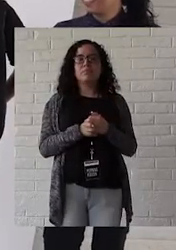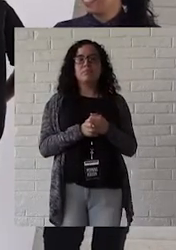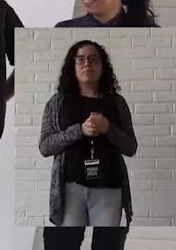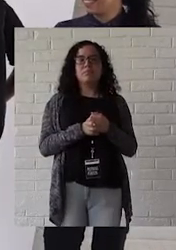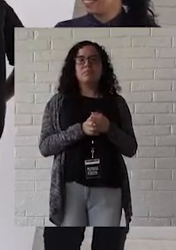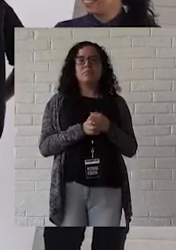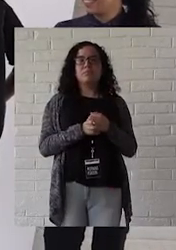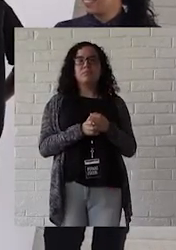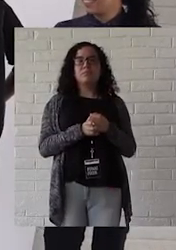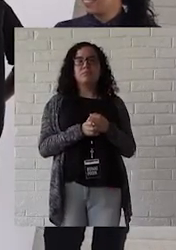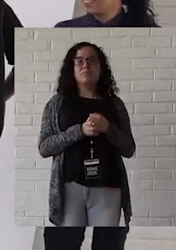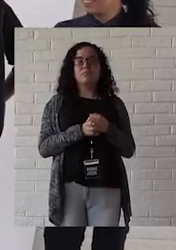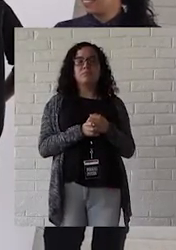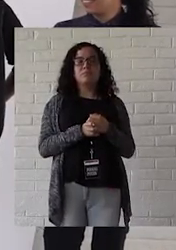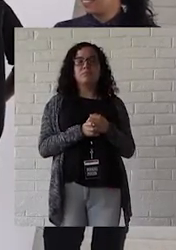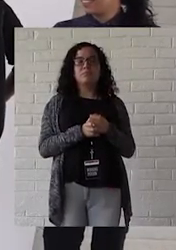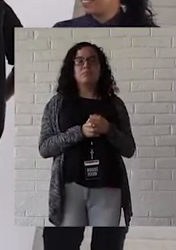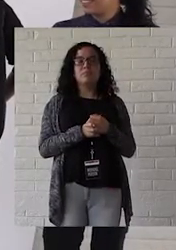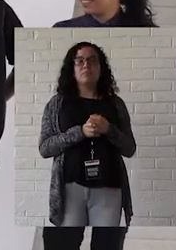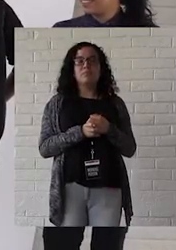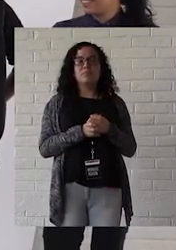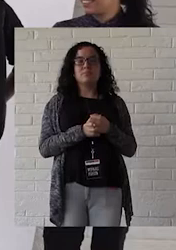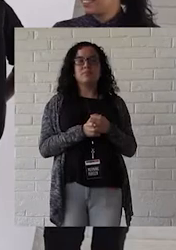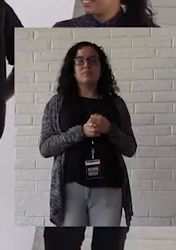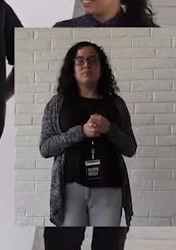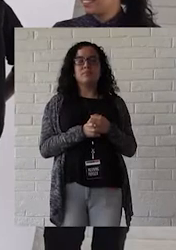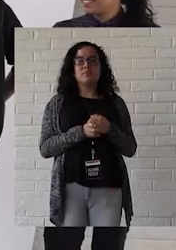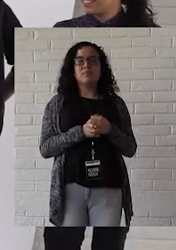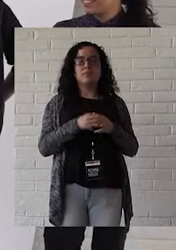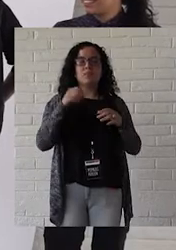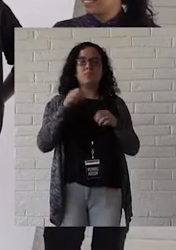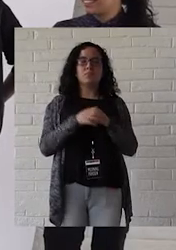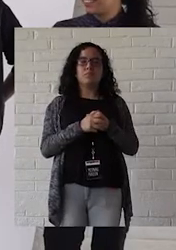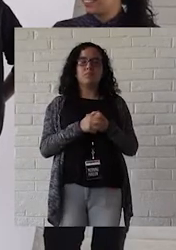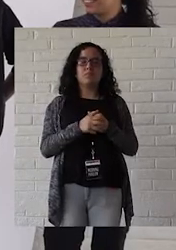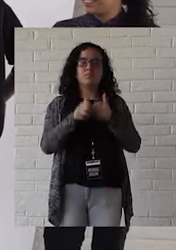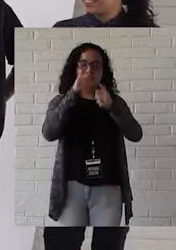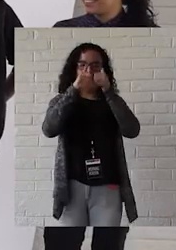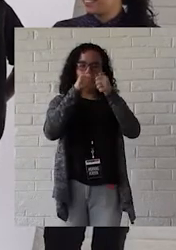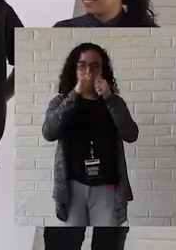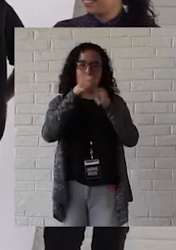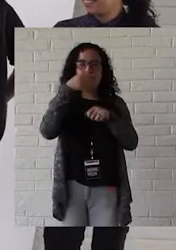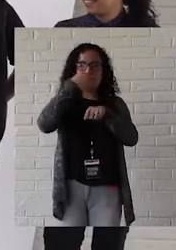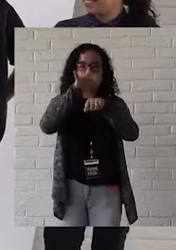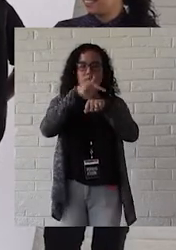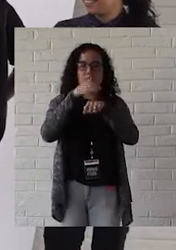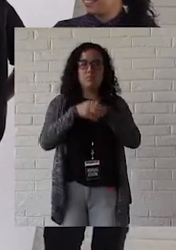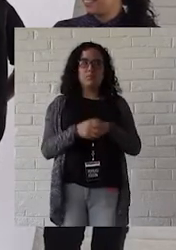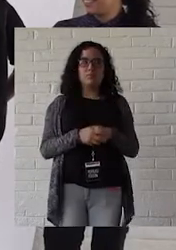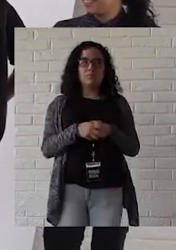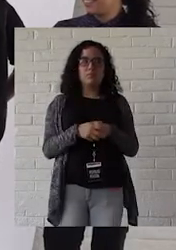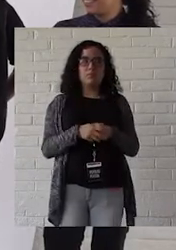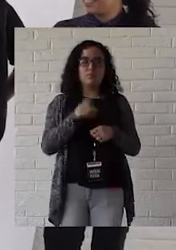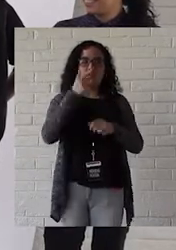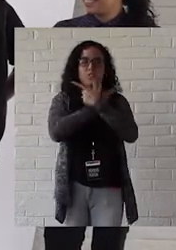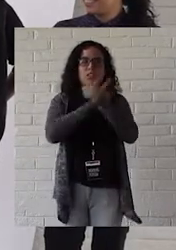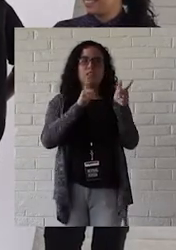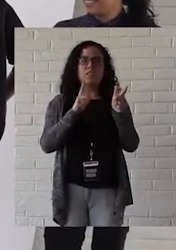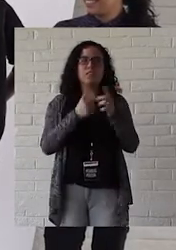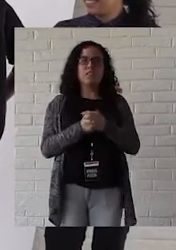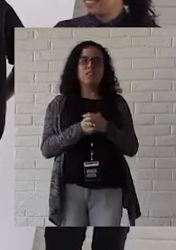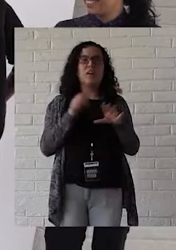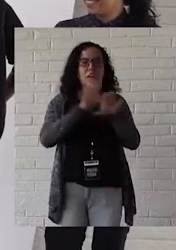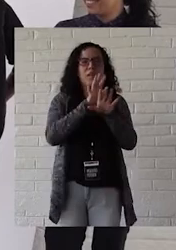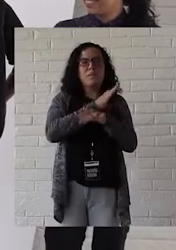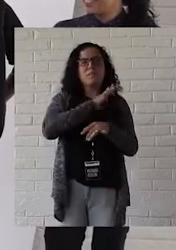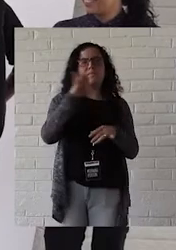¿verdad? Dale por. Y escribe tu número. Perfecto. ¿Te sientes libre? Lo puedes cambiar